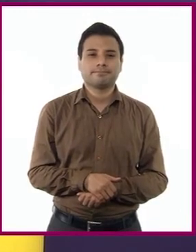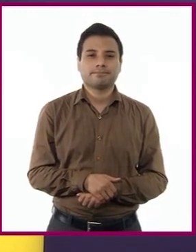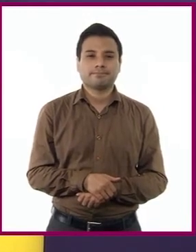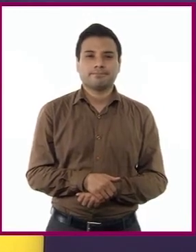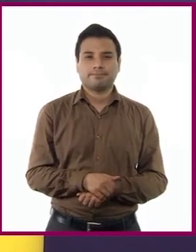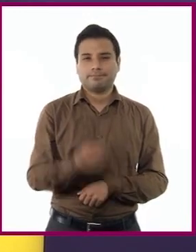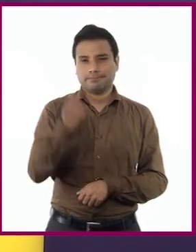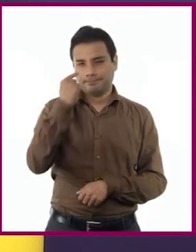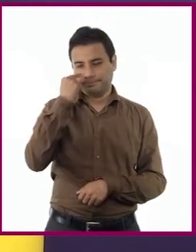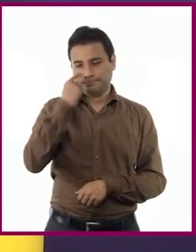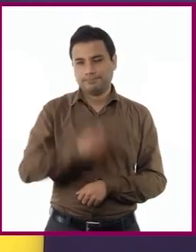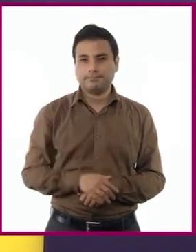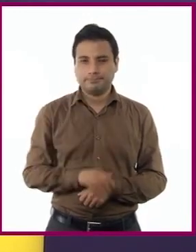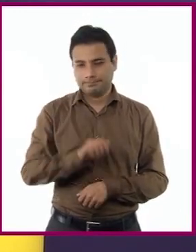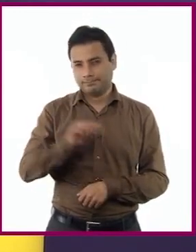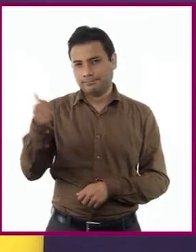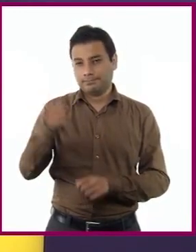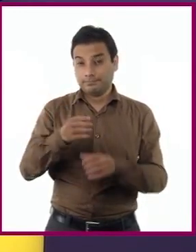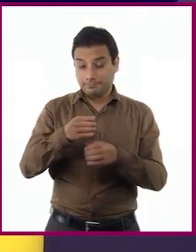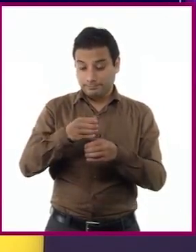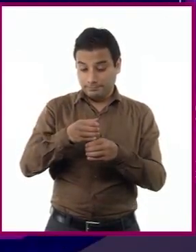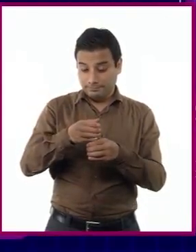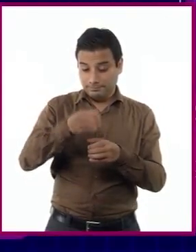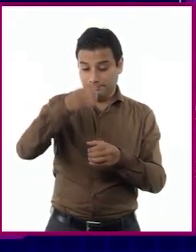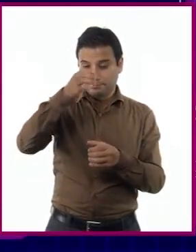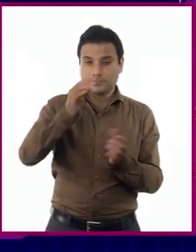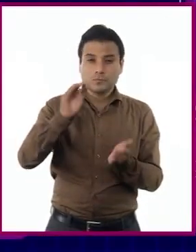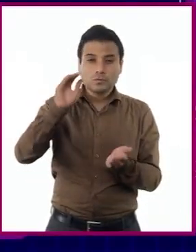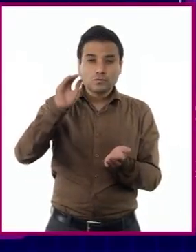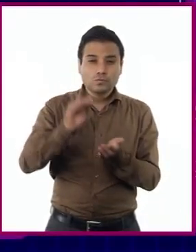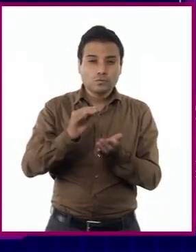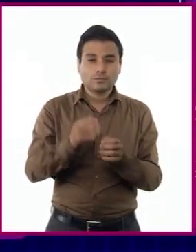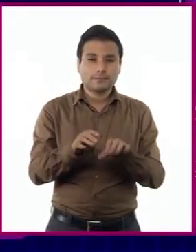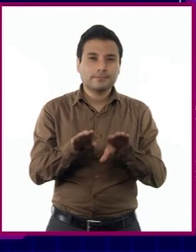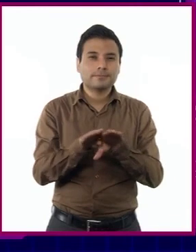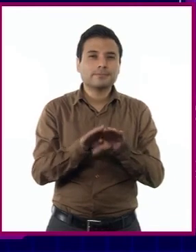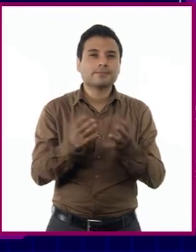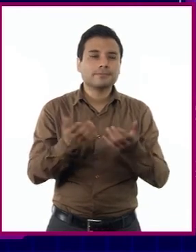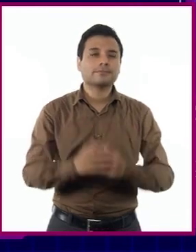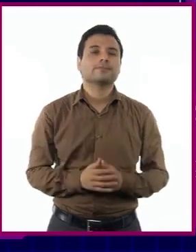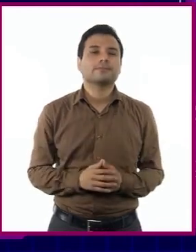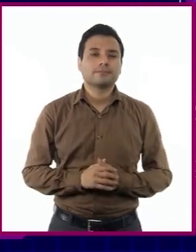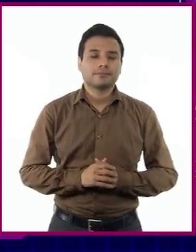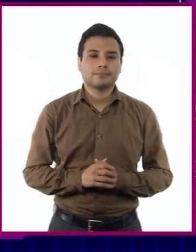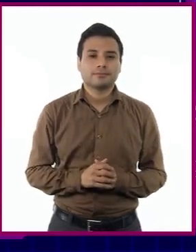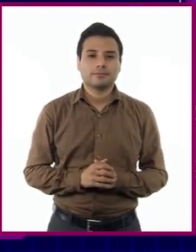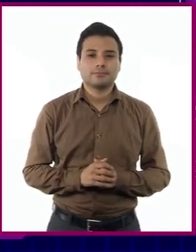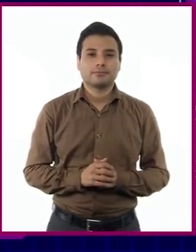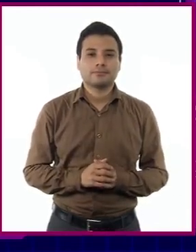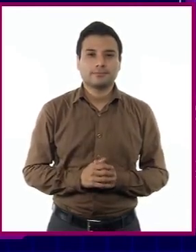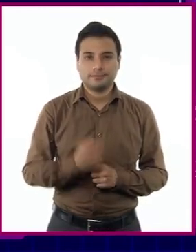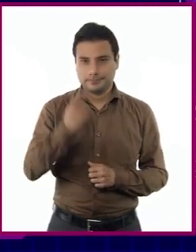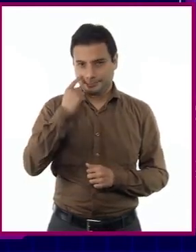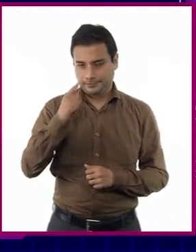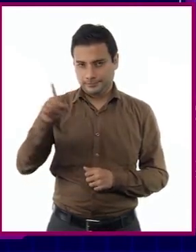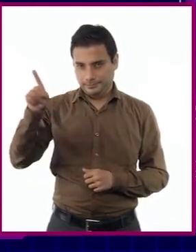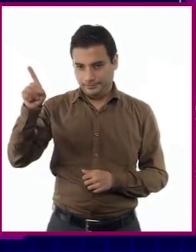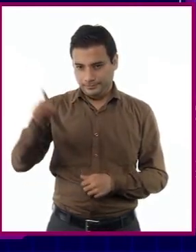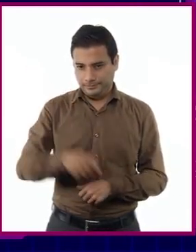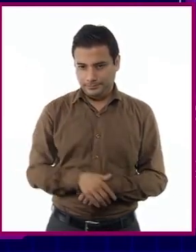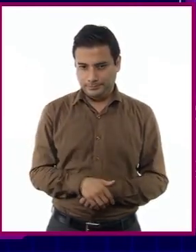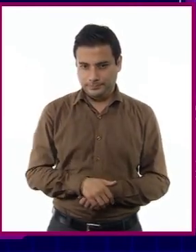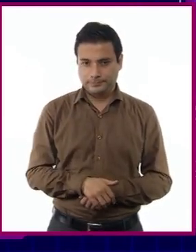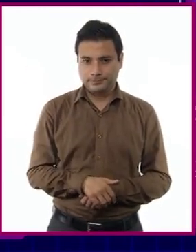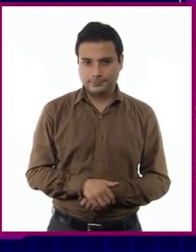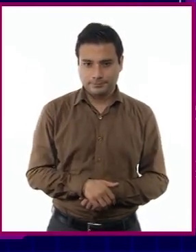que se construyó uniendo los lados más fuertes del rectángulo para este cilindro la longitud de la circunferencia